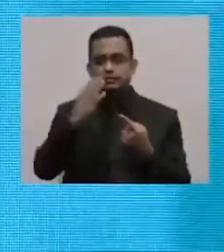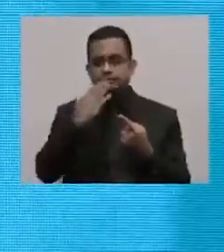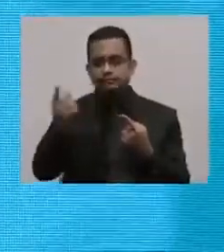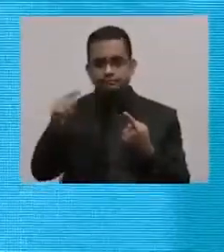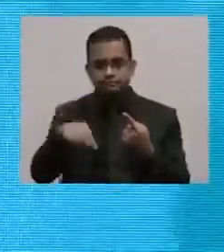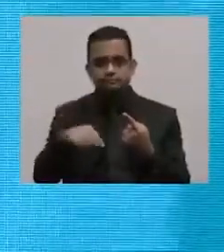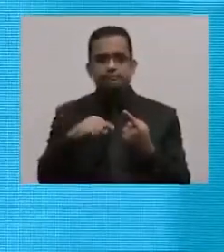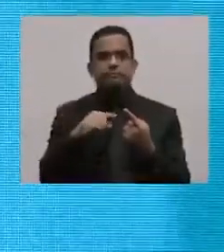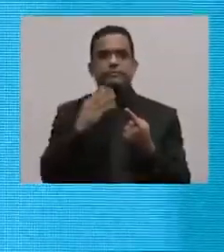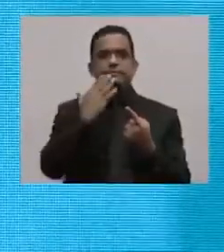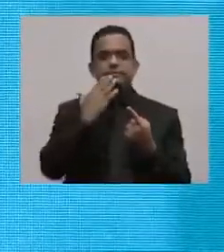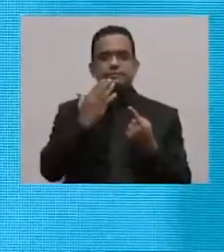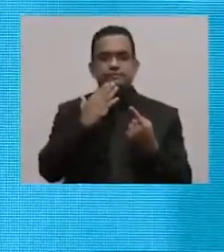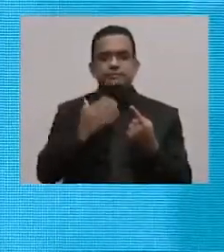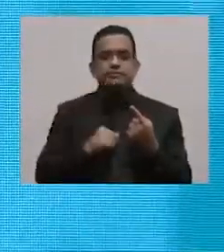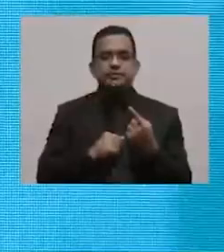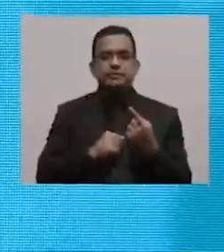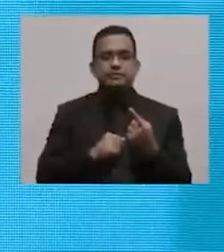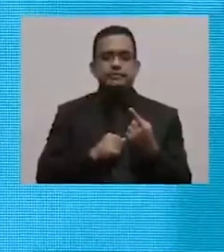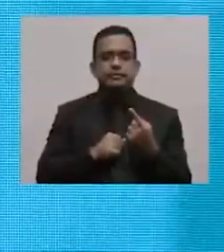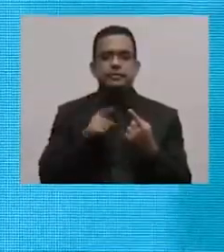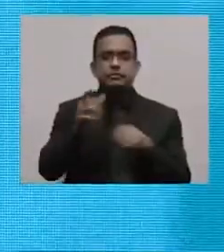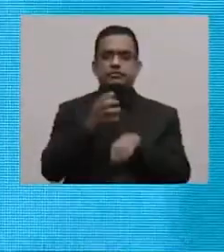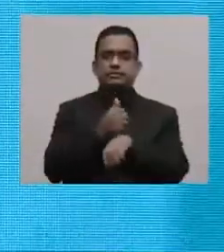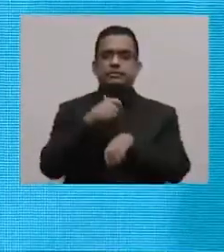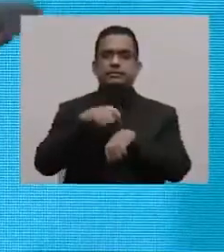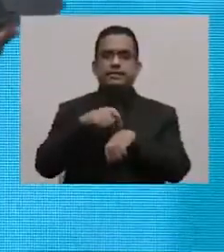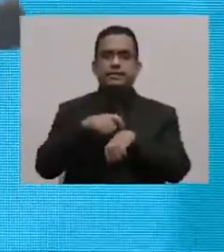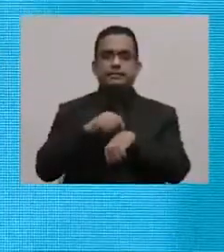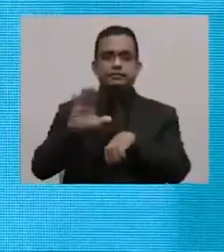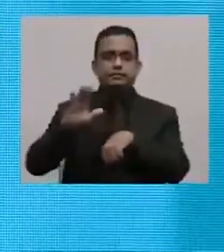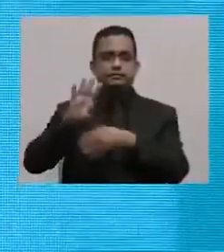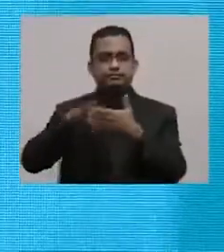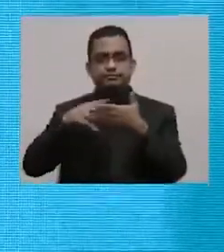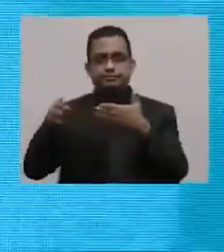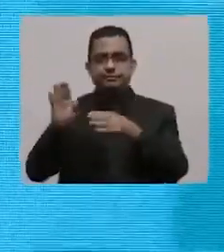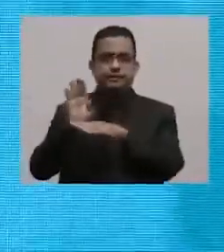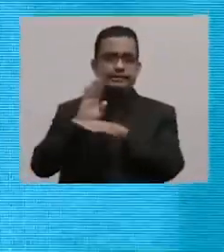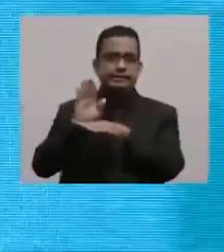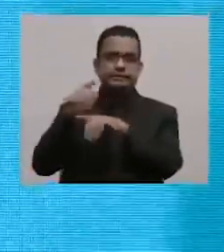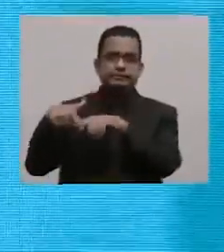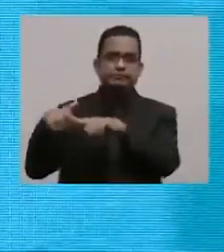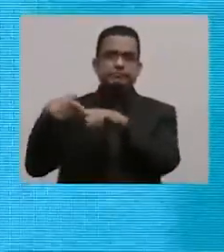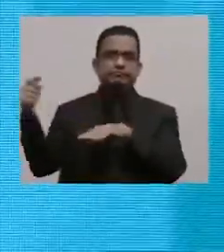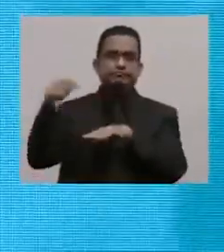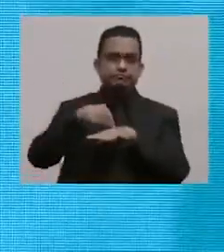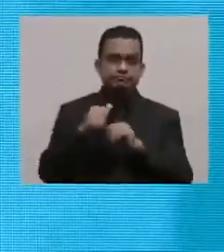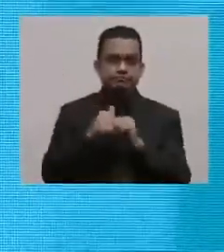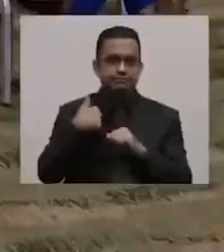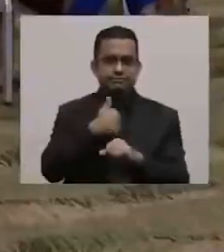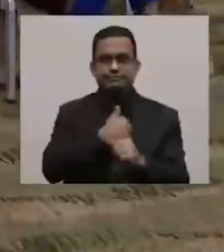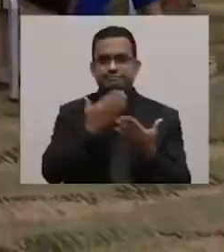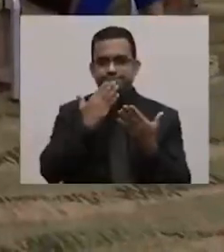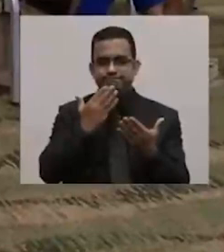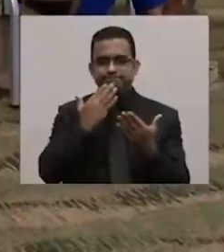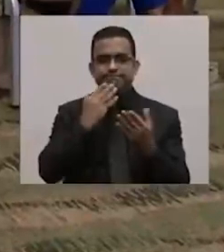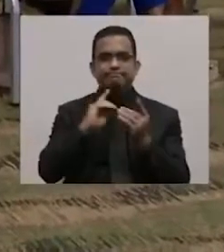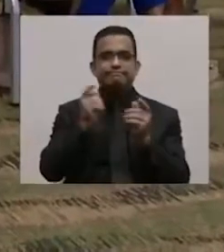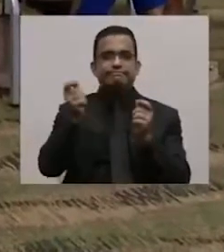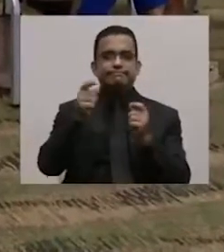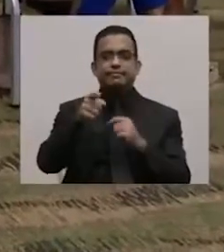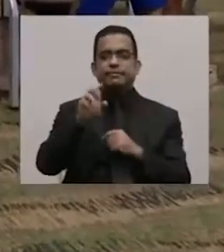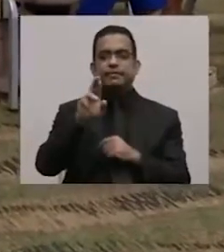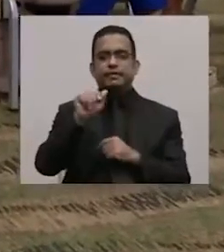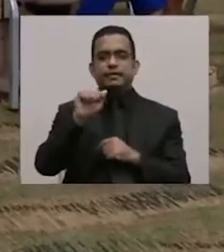aquí. Gracias por sacar un tiempecito, ¿no?, de su agenda y estar presente con nosotros. A los demás directores, don